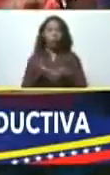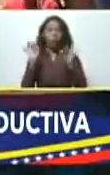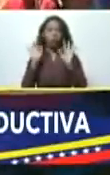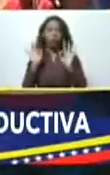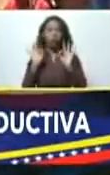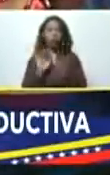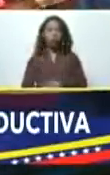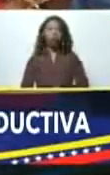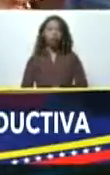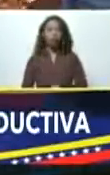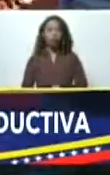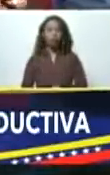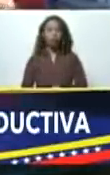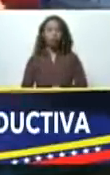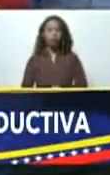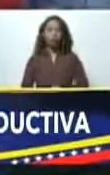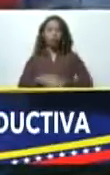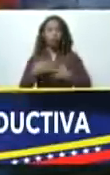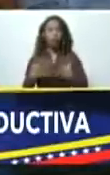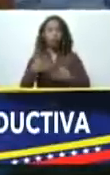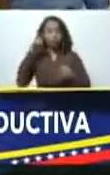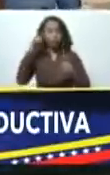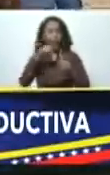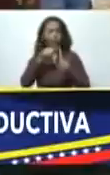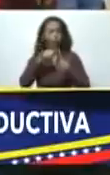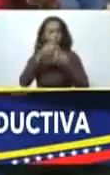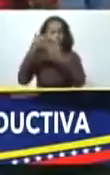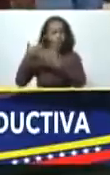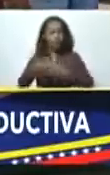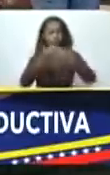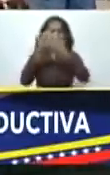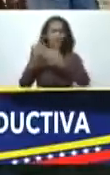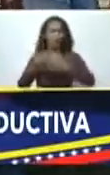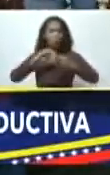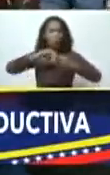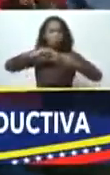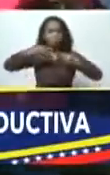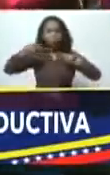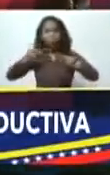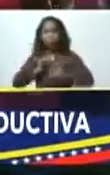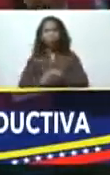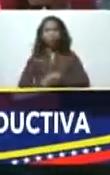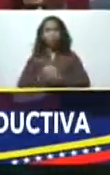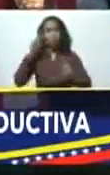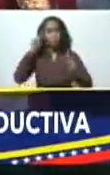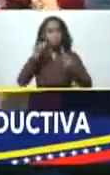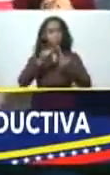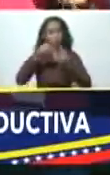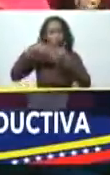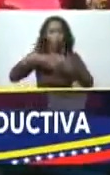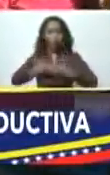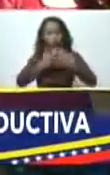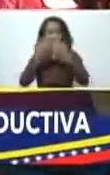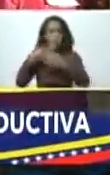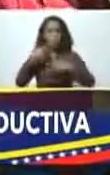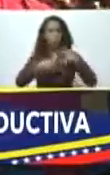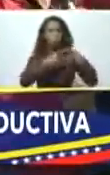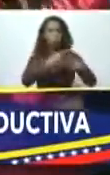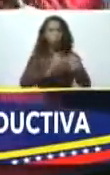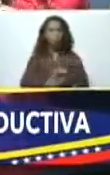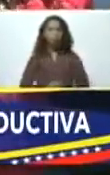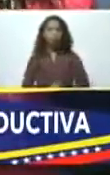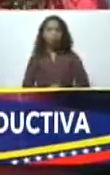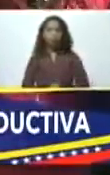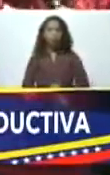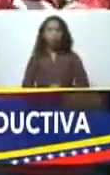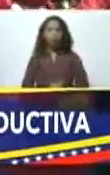especialistas que se han dedicado a estudiar la genética, que se han dedicado a estudiar los procesos,